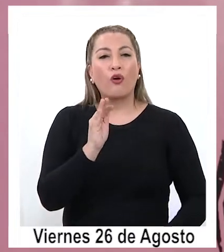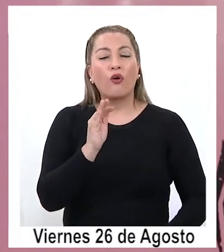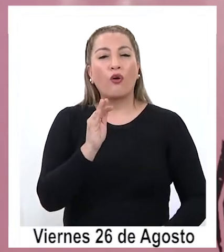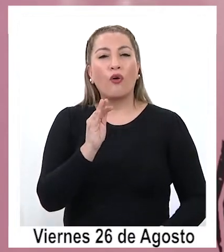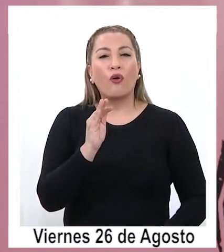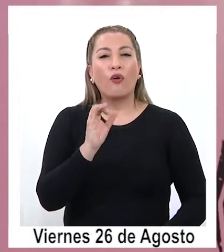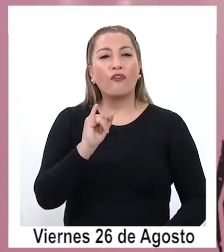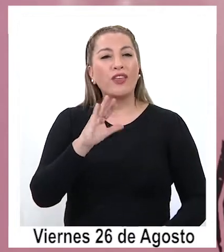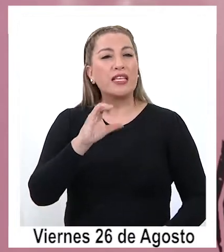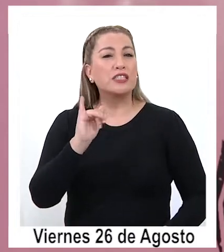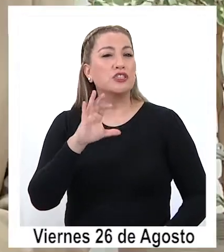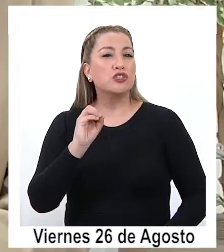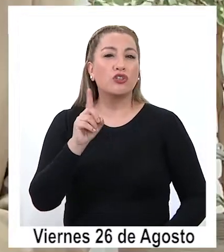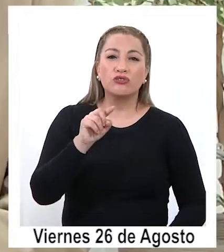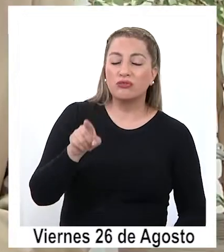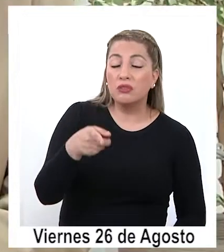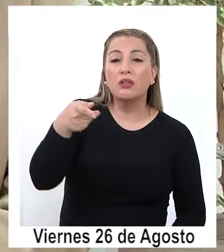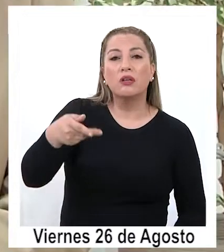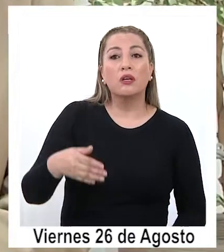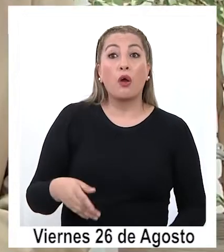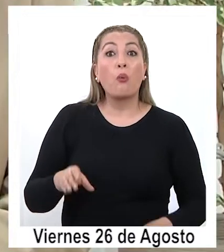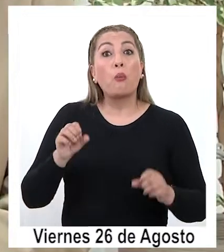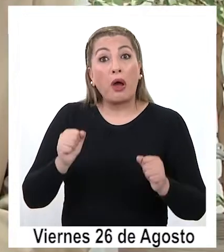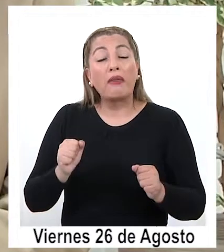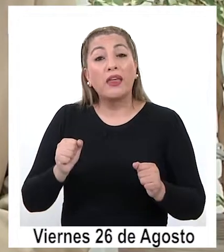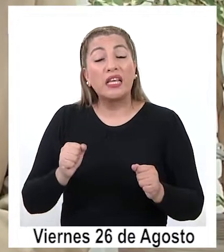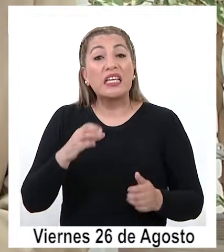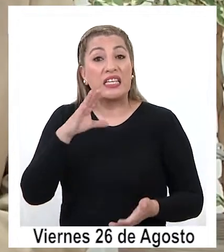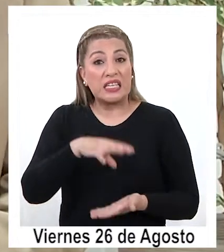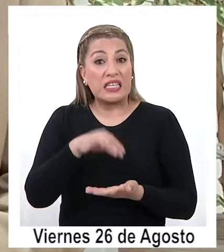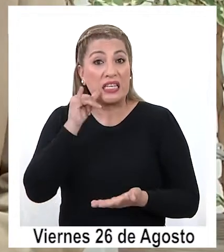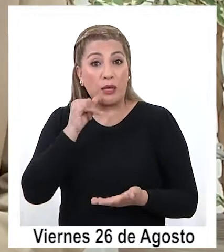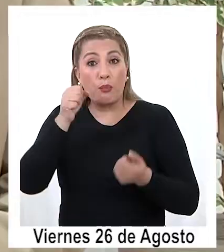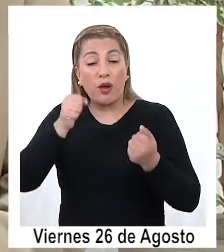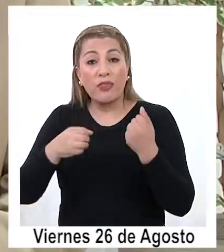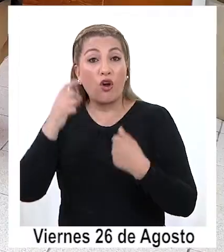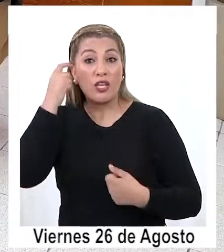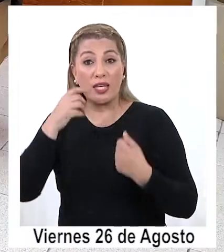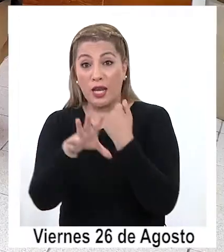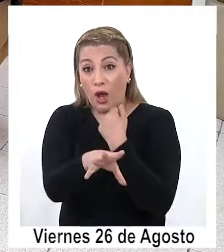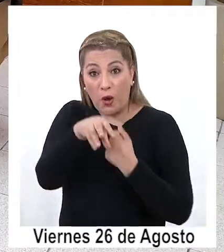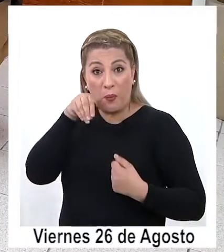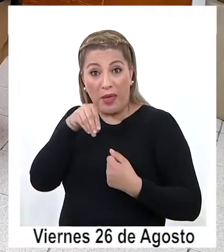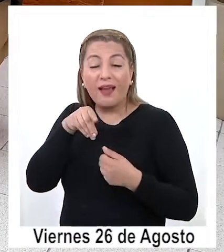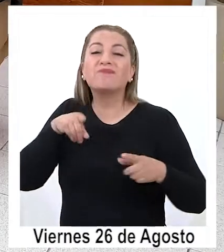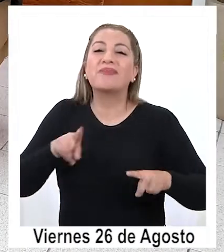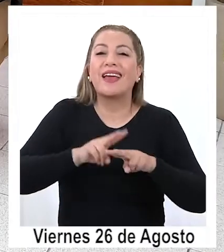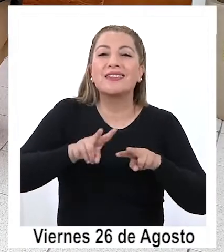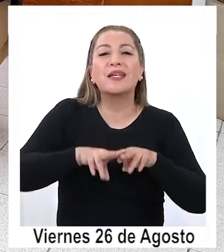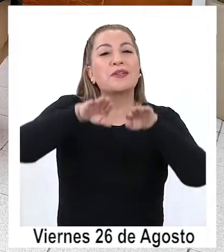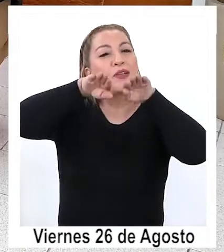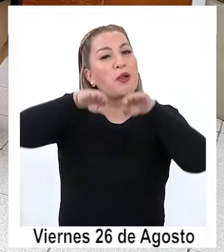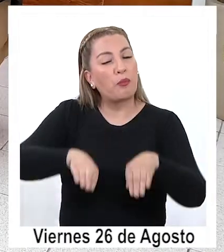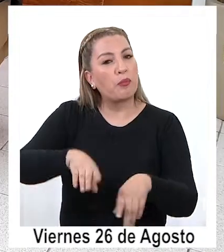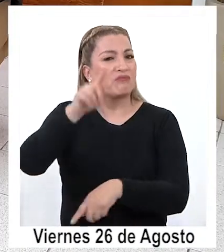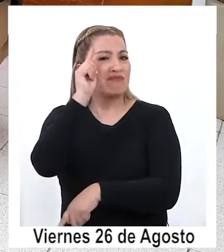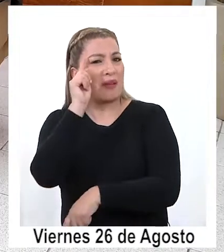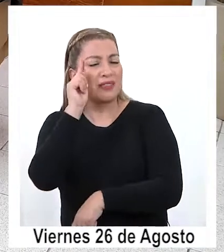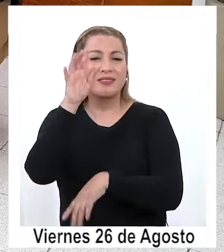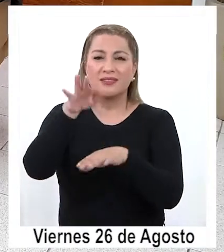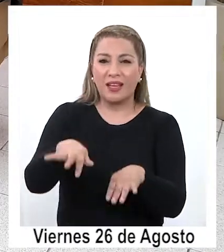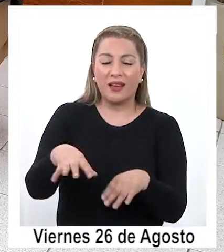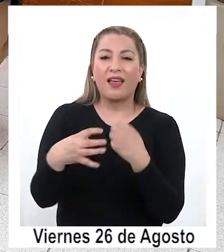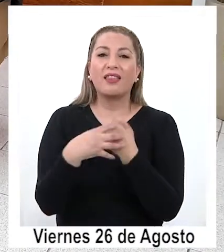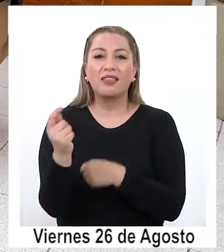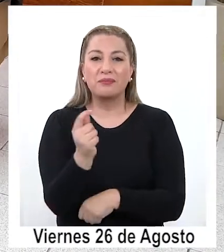interesante y de repente a lo mejor son ejemplos a imitar y también, no son cosas del corto plazo obviamente pero proyectar un poco ese tema